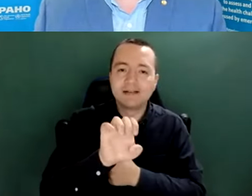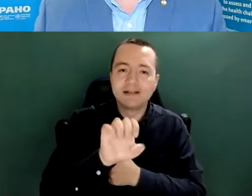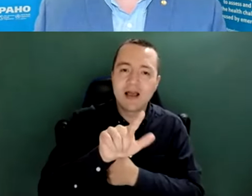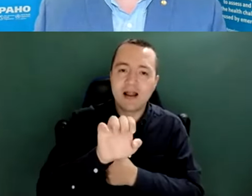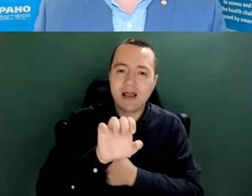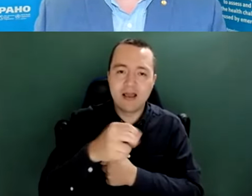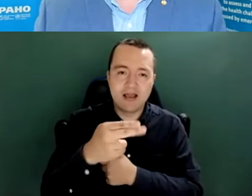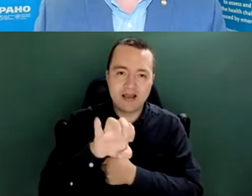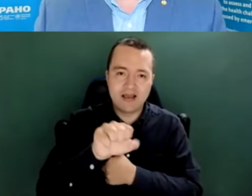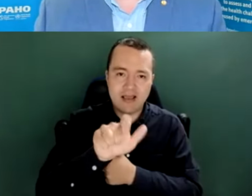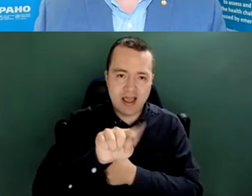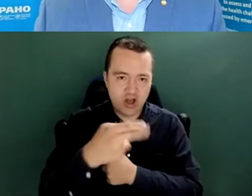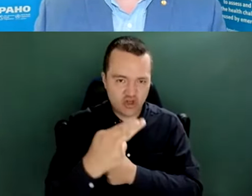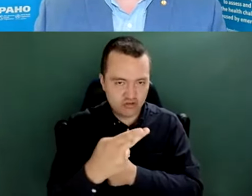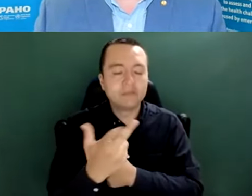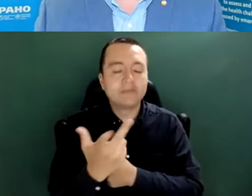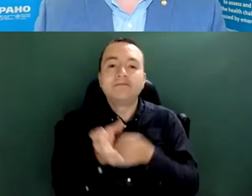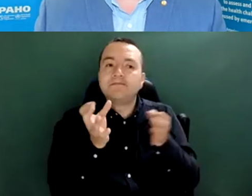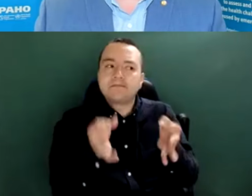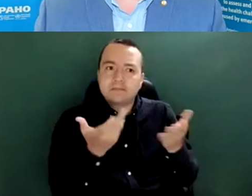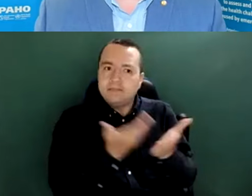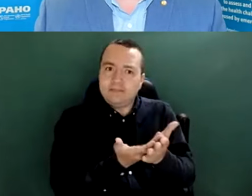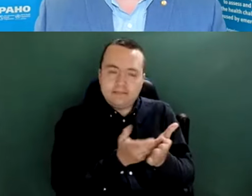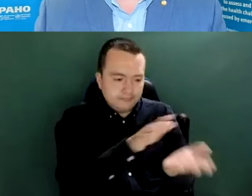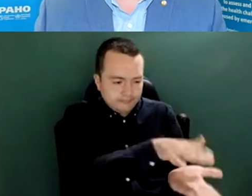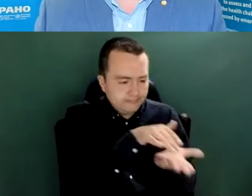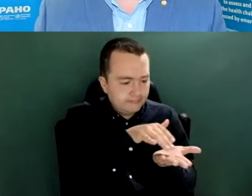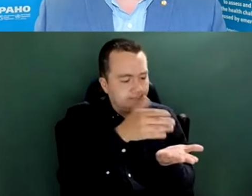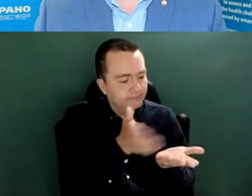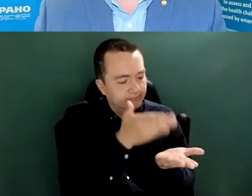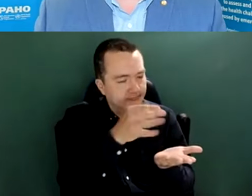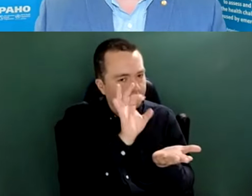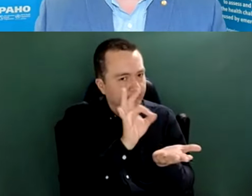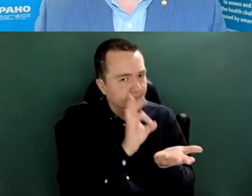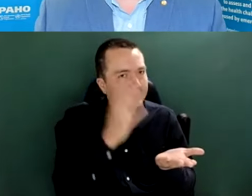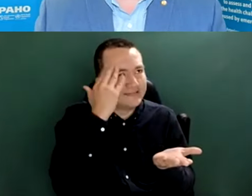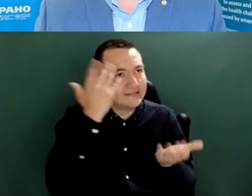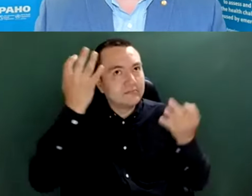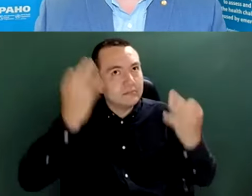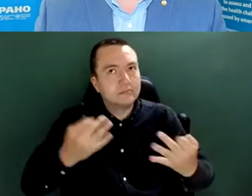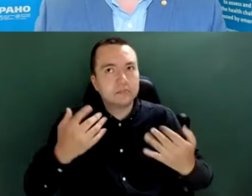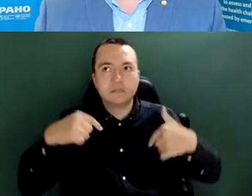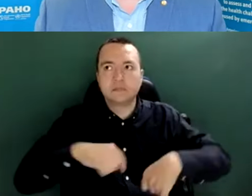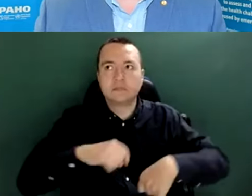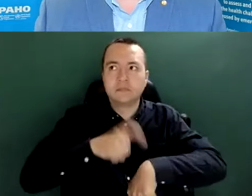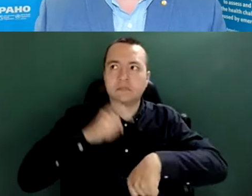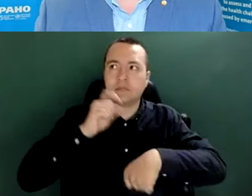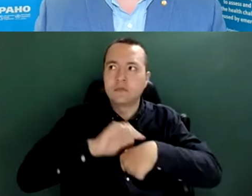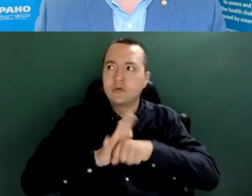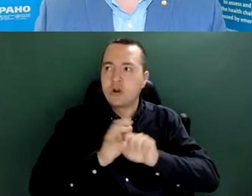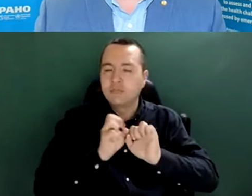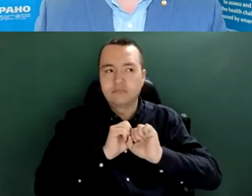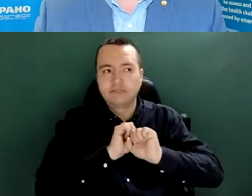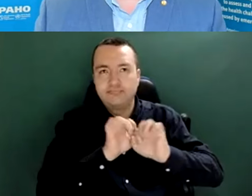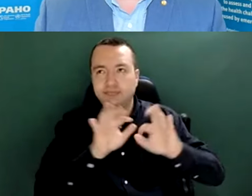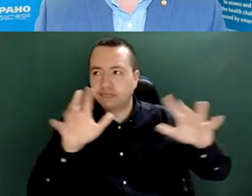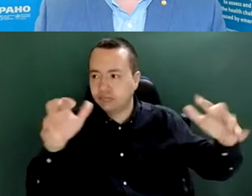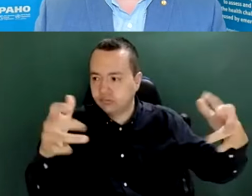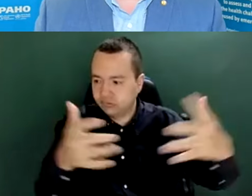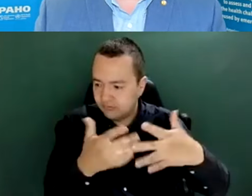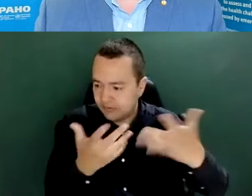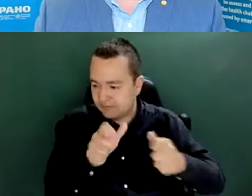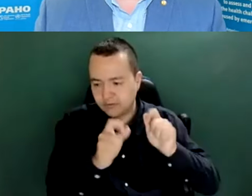a las restricciones del COVID-19, pero que va a ser una de las formas de mejorar el acceso equitativo a los servicios de salud